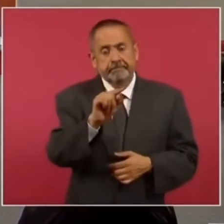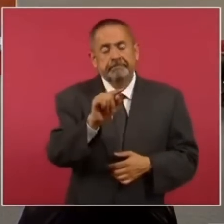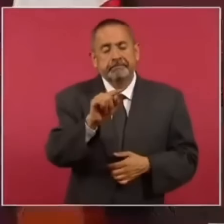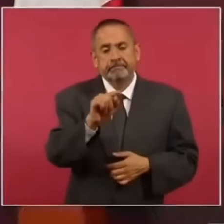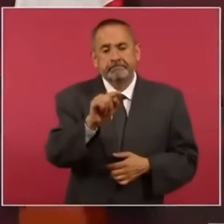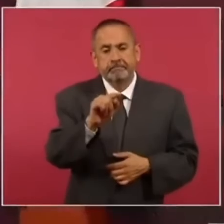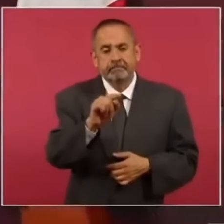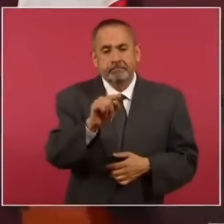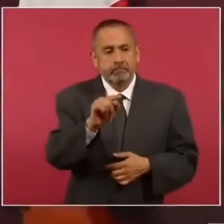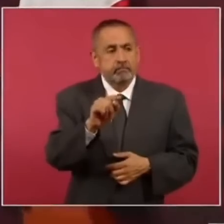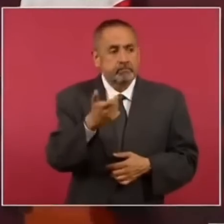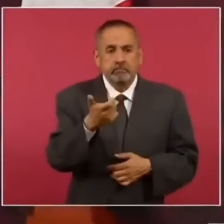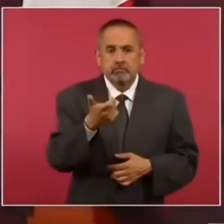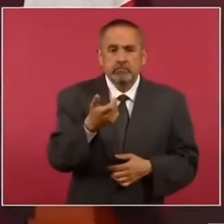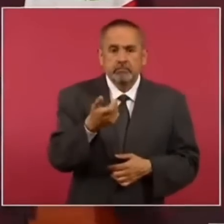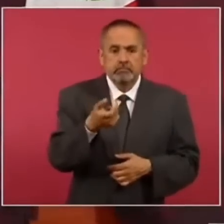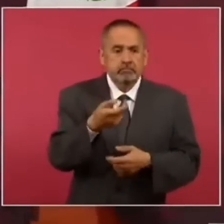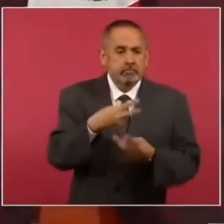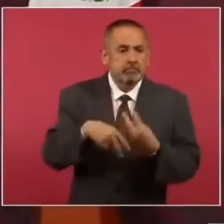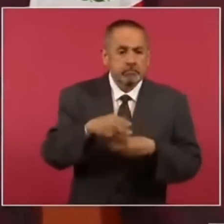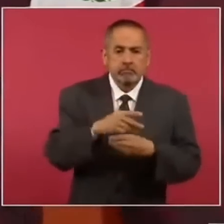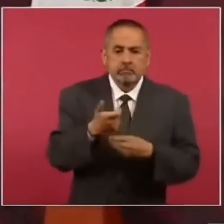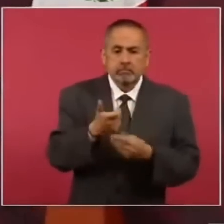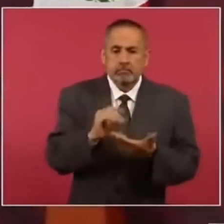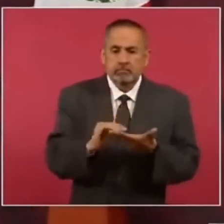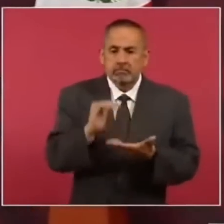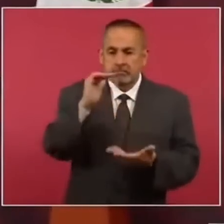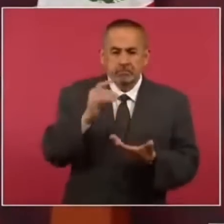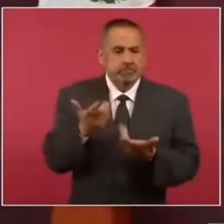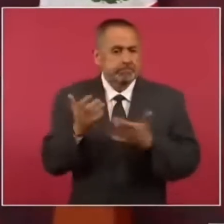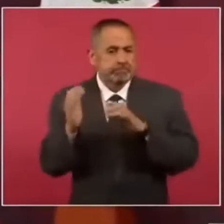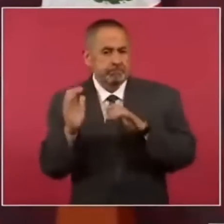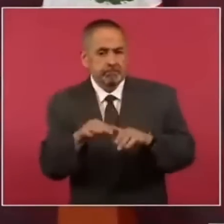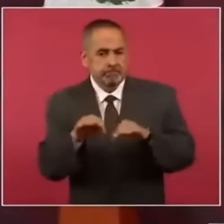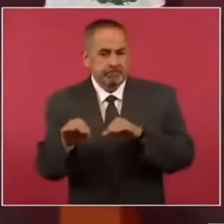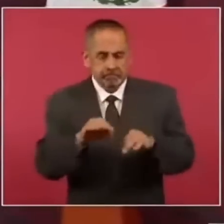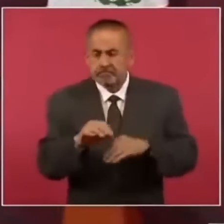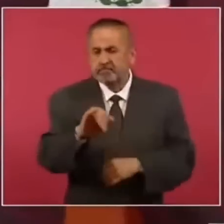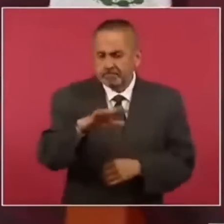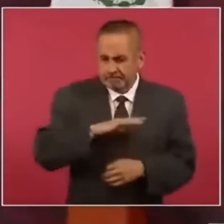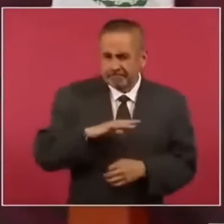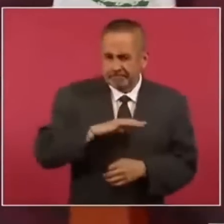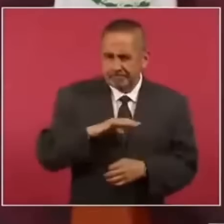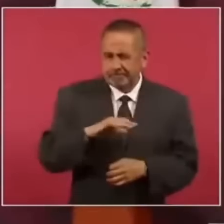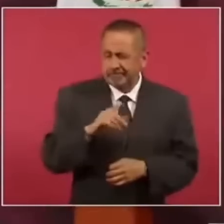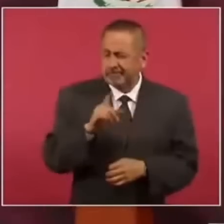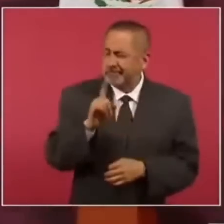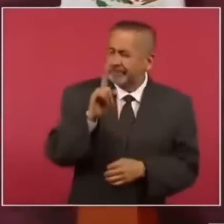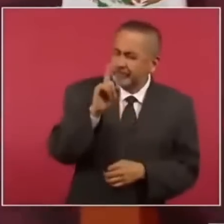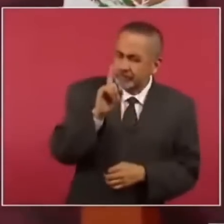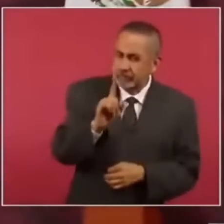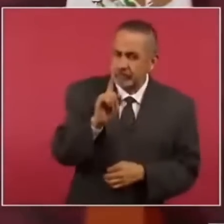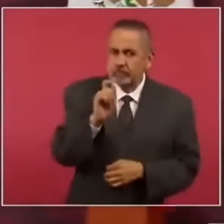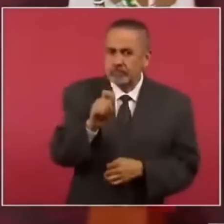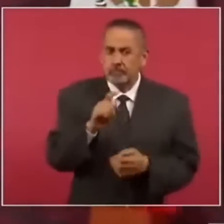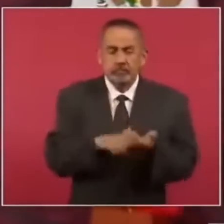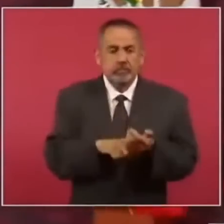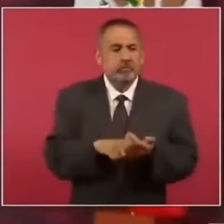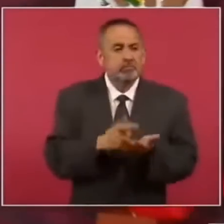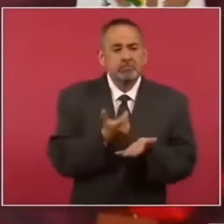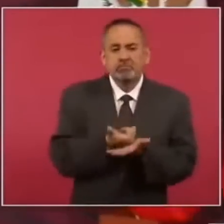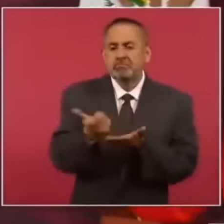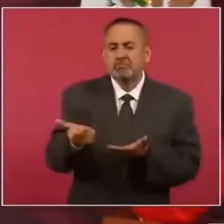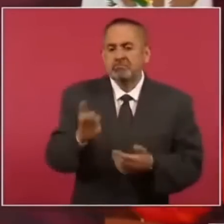hay crecimiento económico, hay empleo. Sí hay un asunto, que el empleo está muy mal